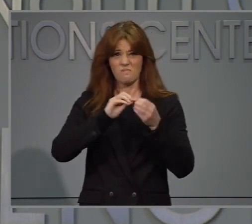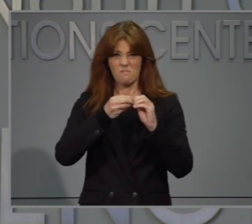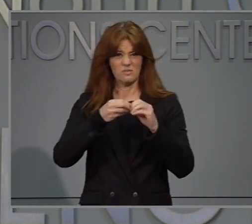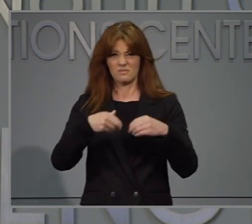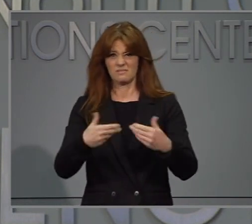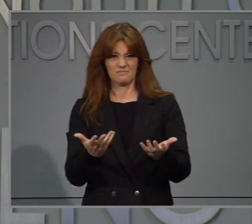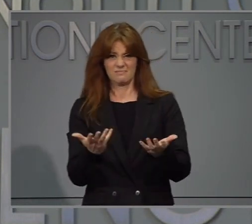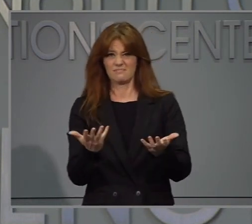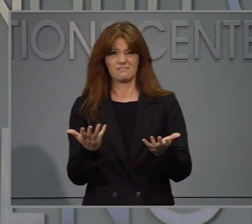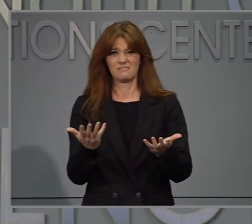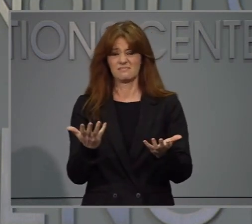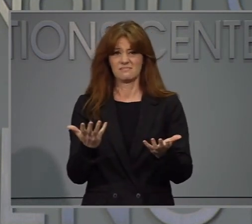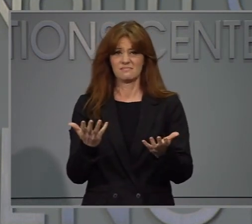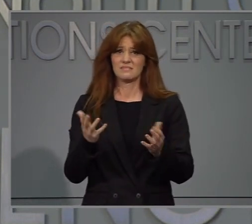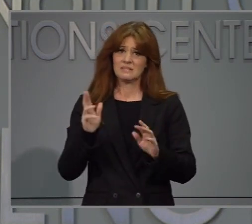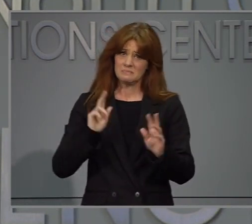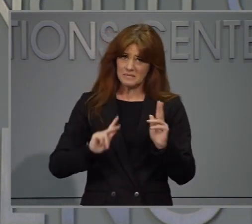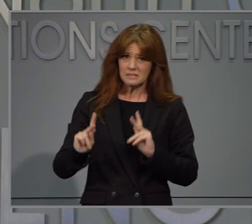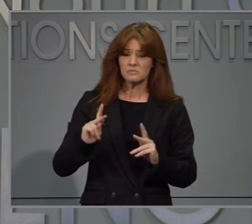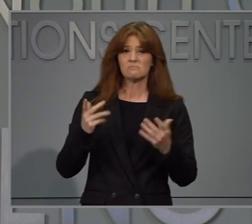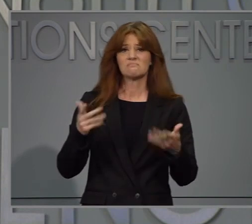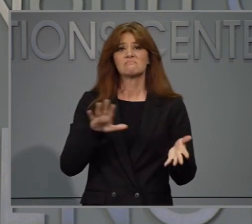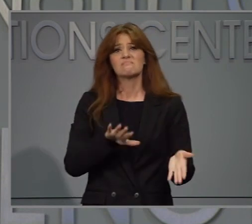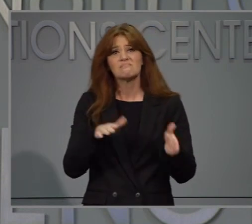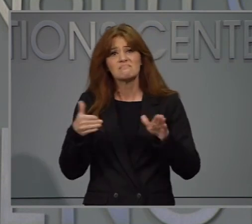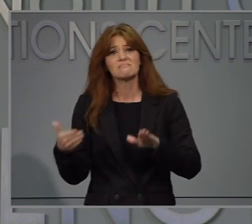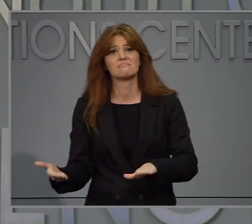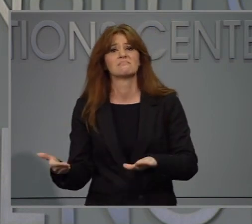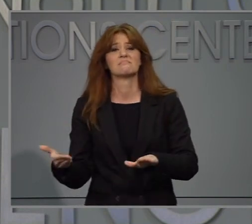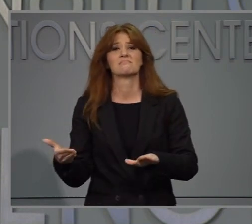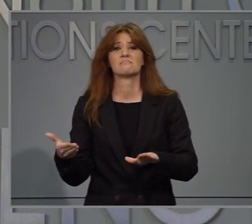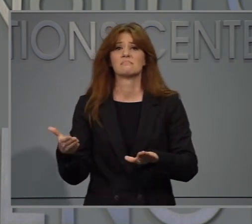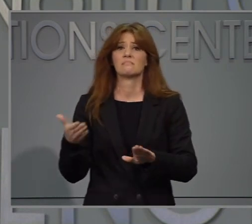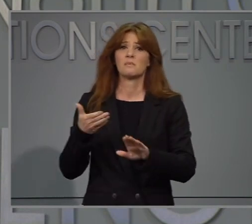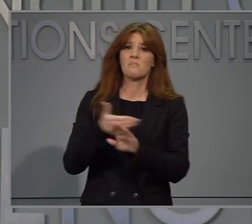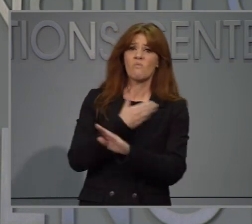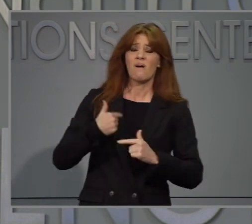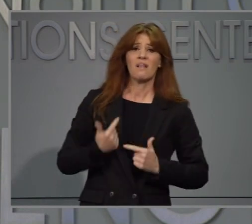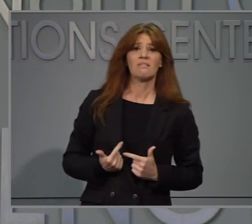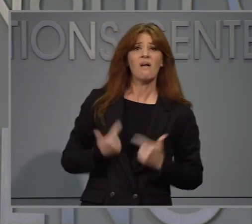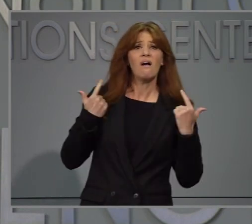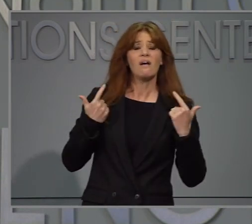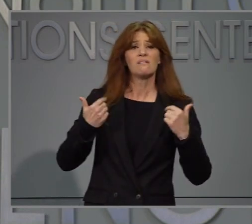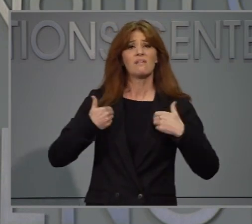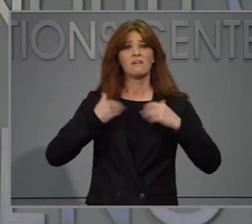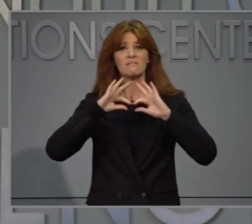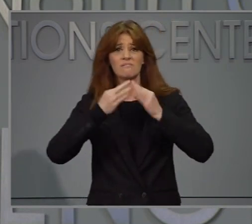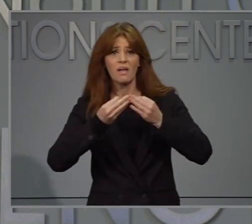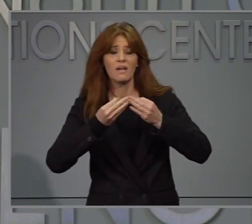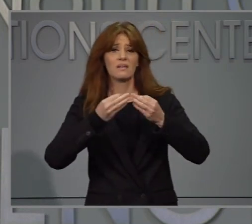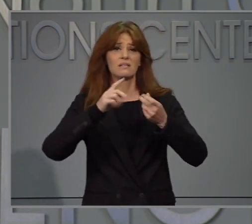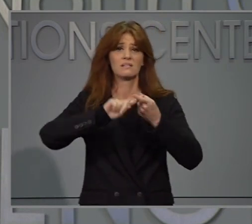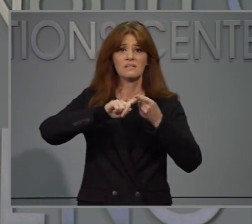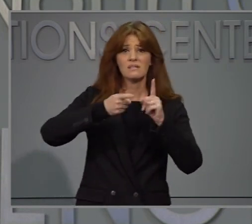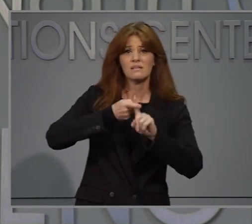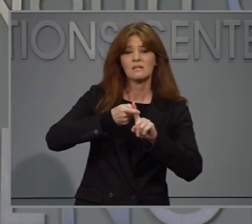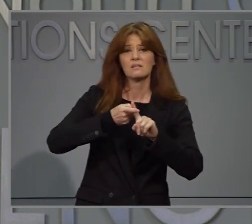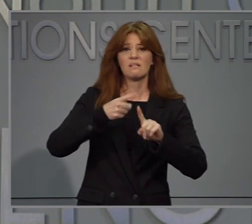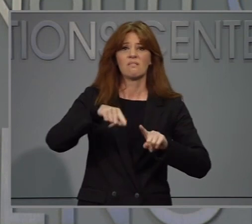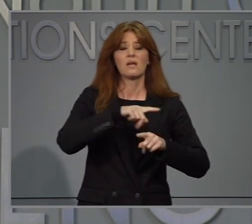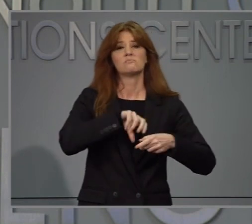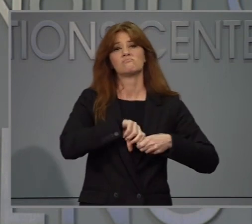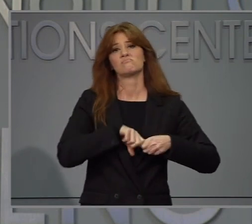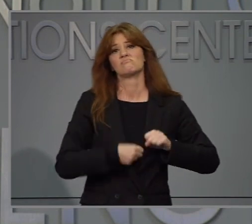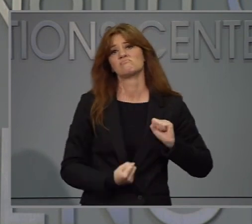simples cifras. Los que fallecieron por el COVID-19 tenían vidas y seres queridos. Sus